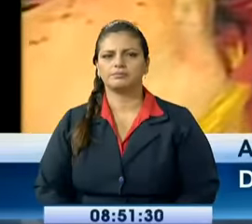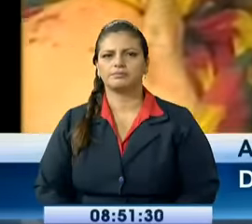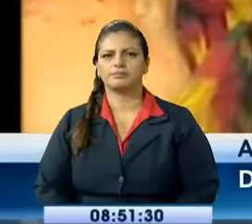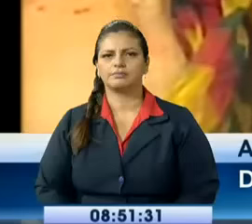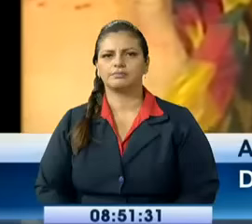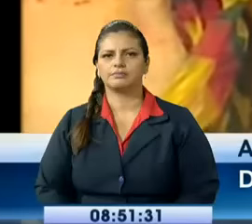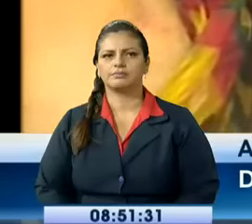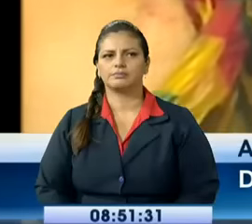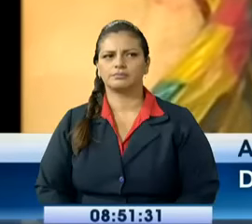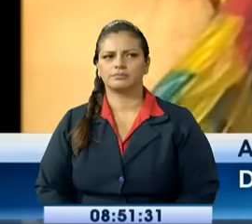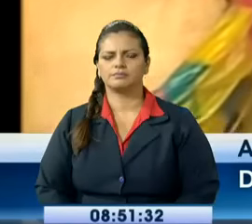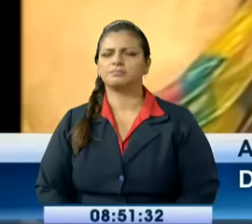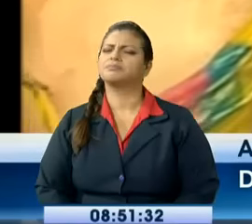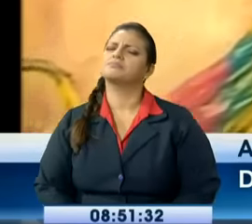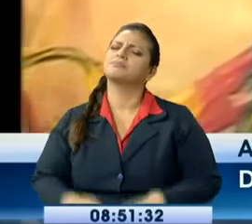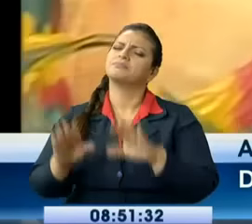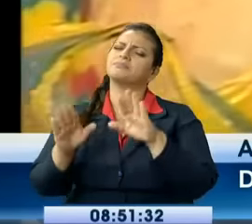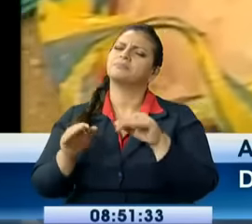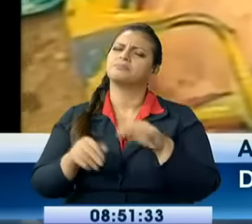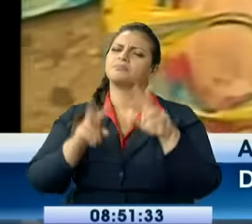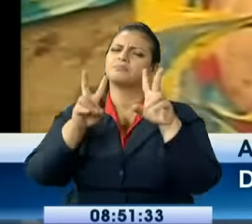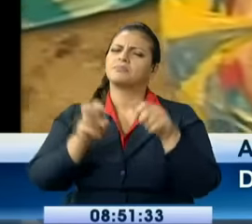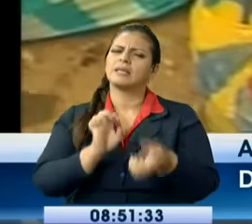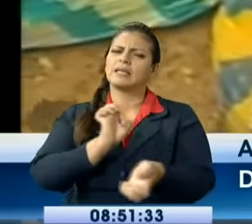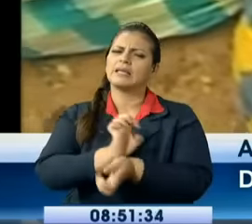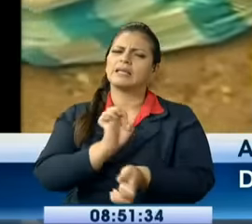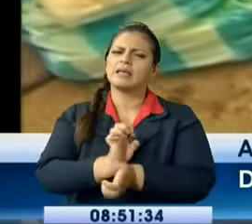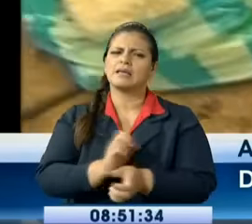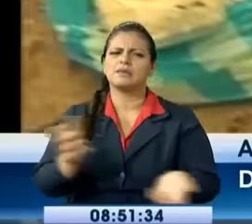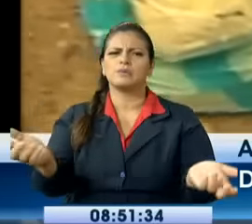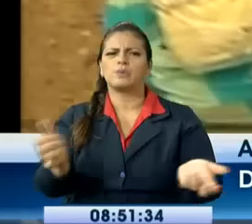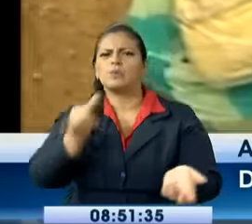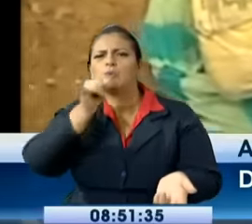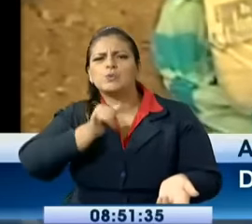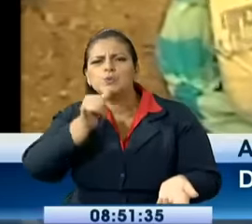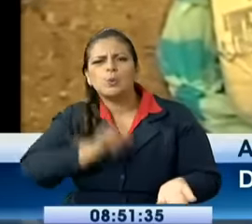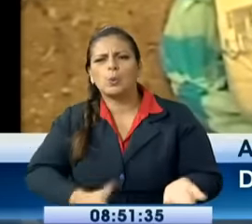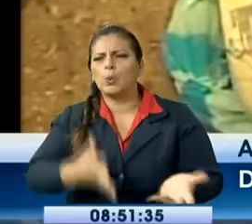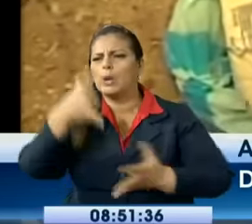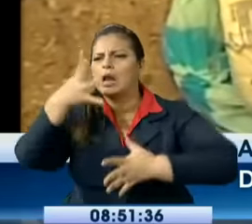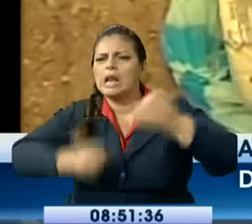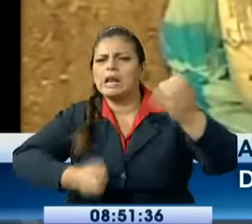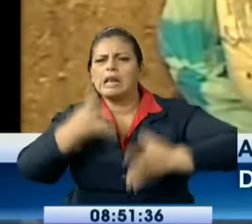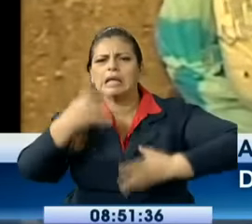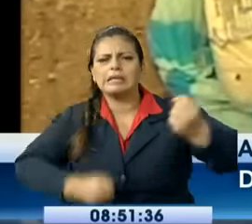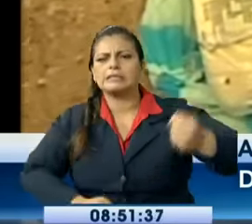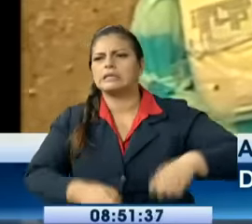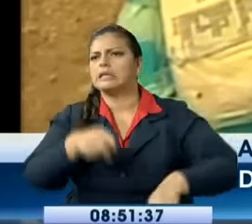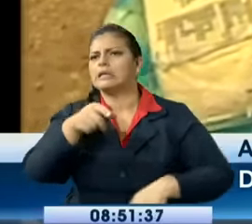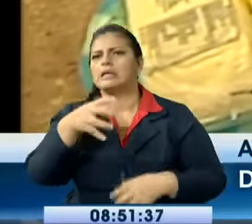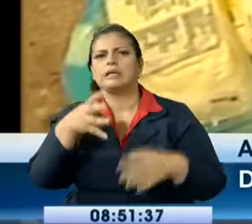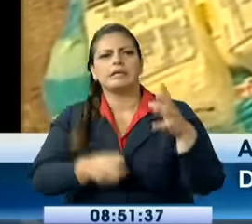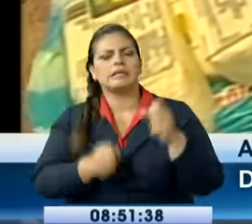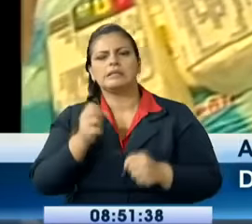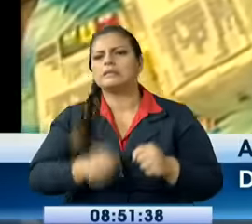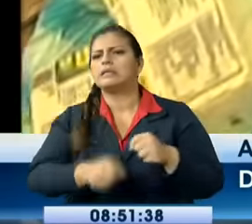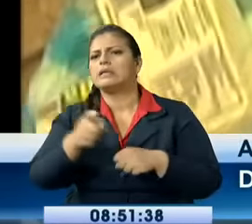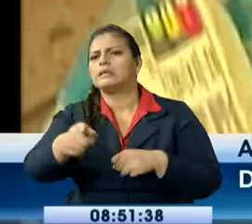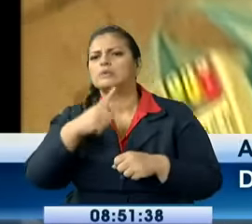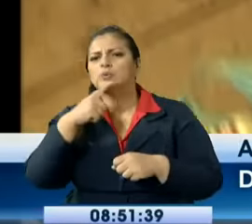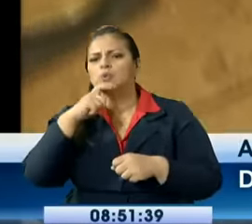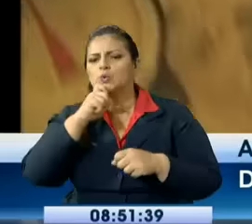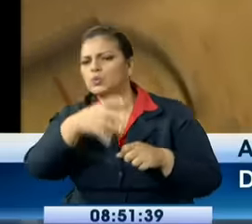lácteos, los quesos, las leches, los yogures, yo veo que los tienen ahí a la intemperie, sin guardar la cadena de frío que requieren,